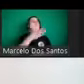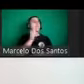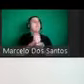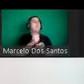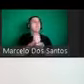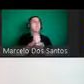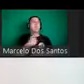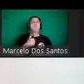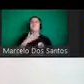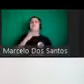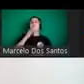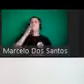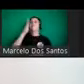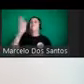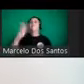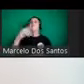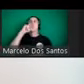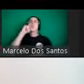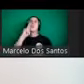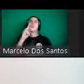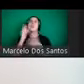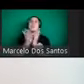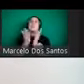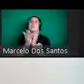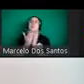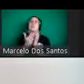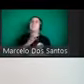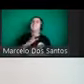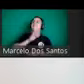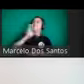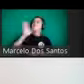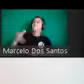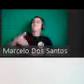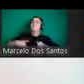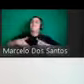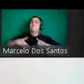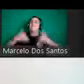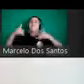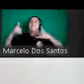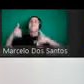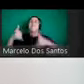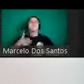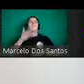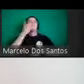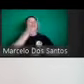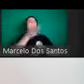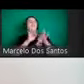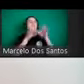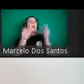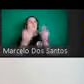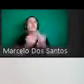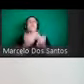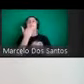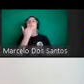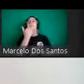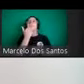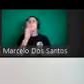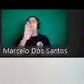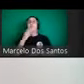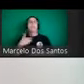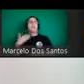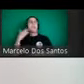recreativo, donde encuentra limitaciones del entorno, que son las barreras, ¿verdad? Como bien decían